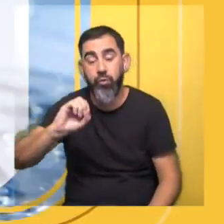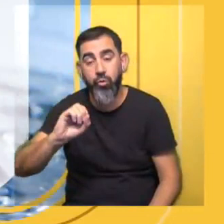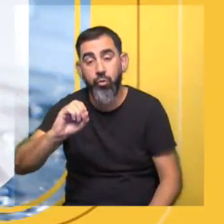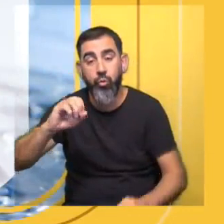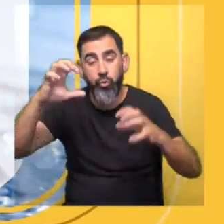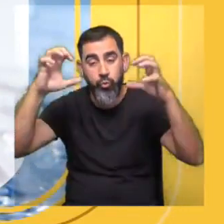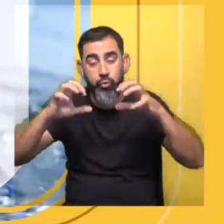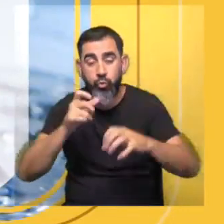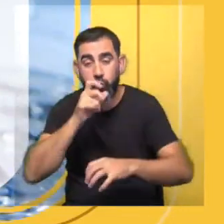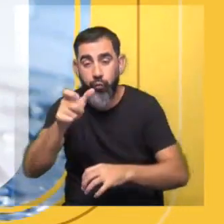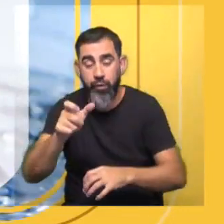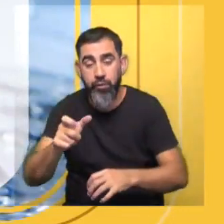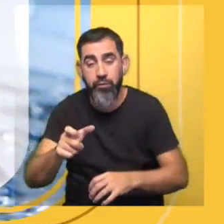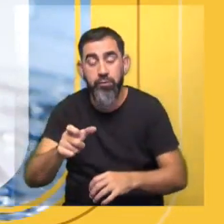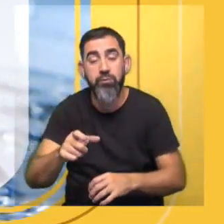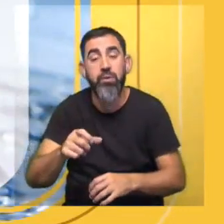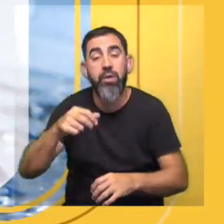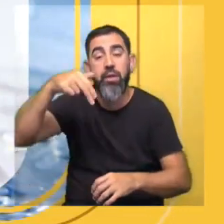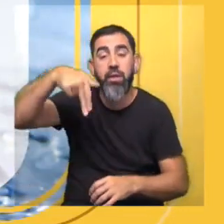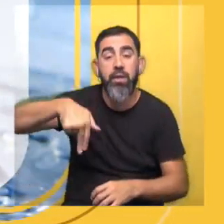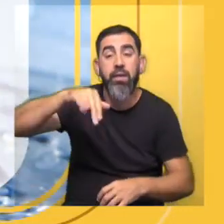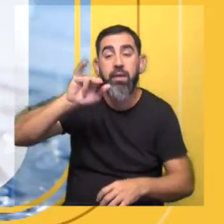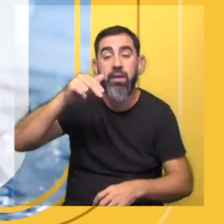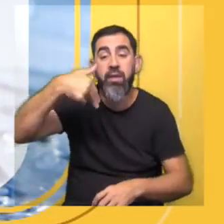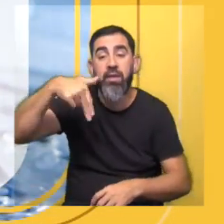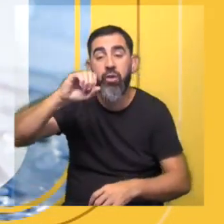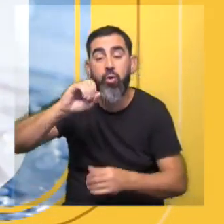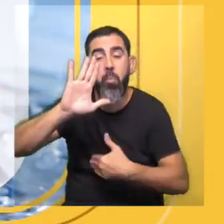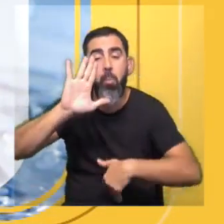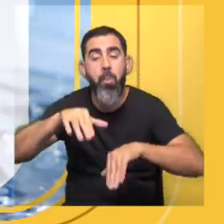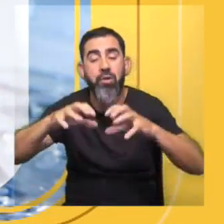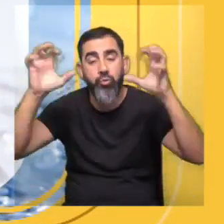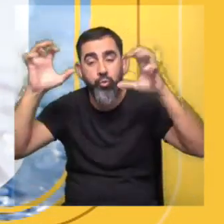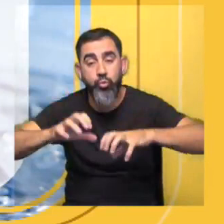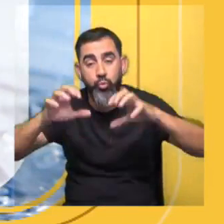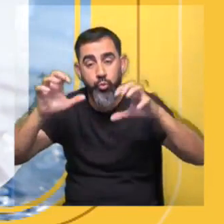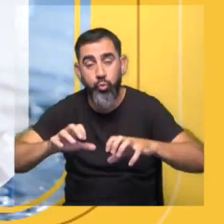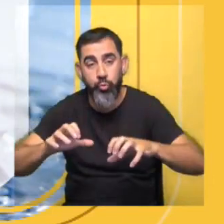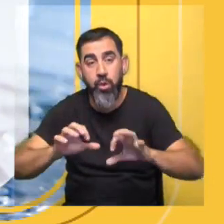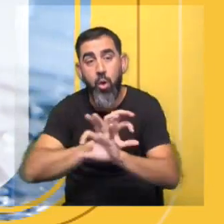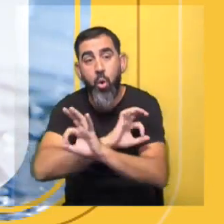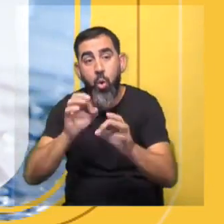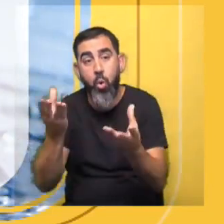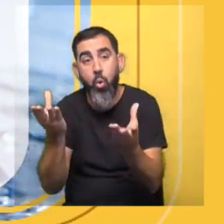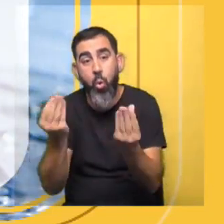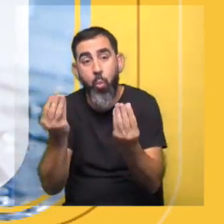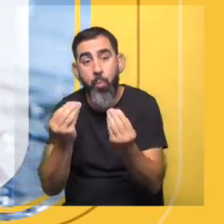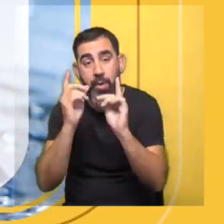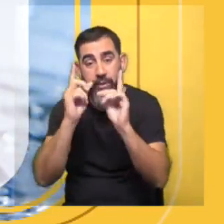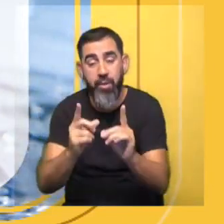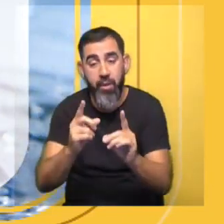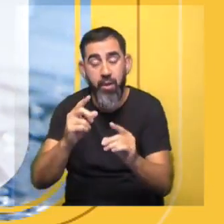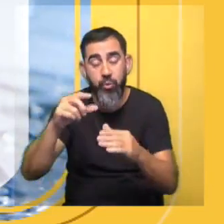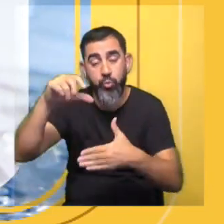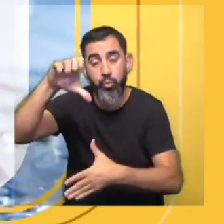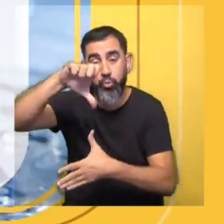en general está asociado a un incremento en lo que es las precipitaciones o el contenido también de humedad en esta región de América del